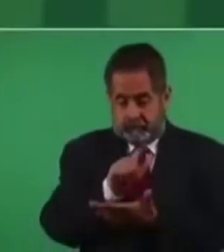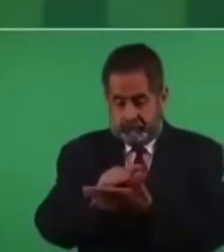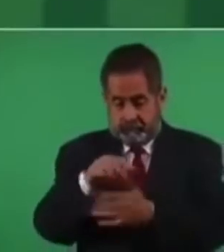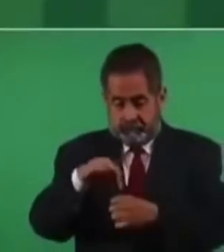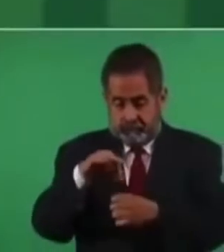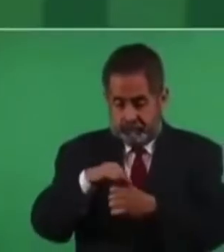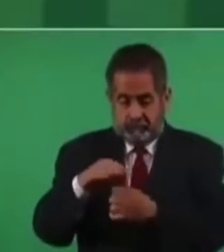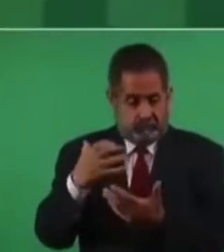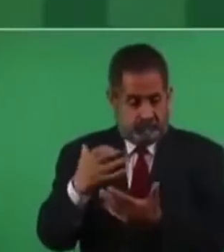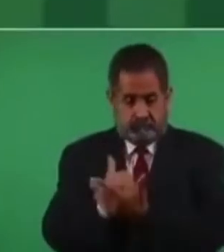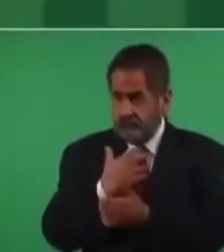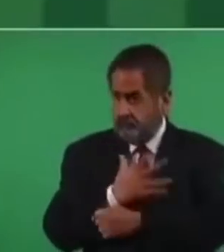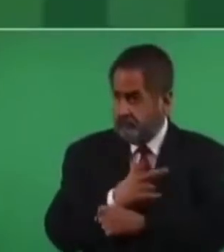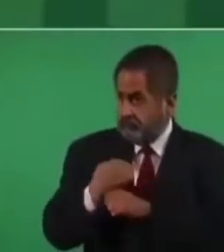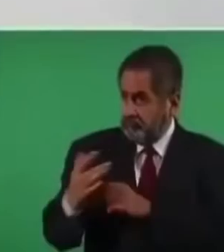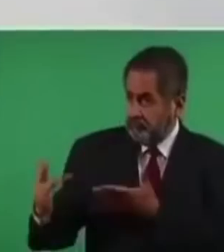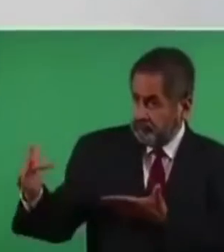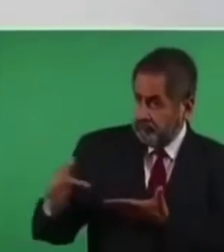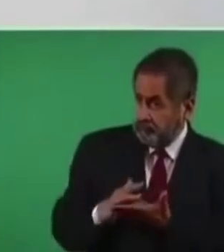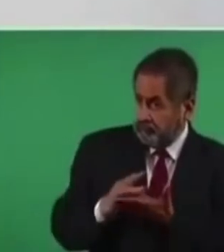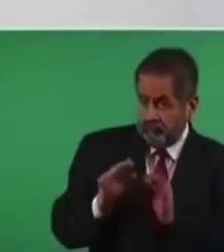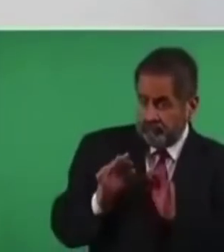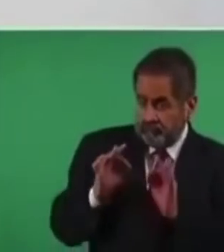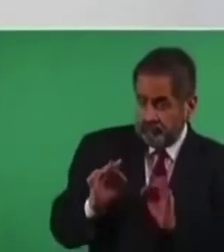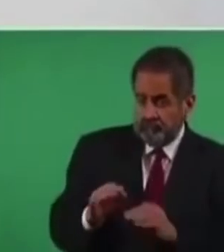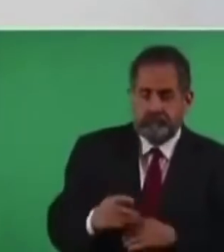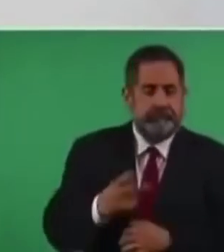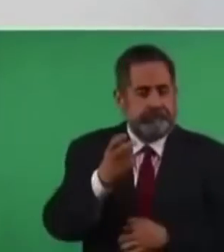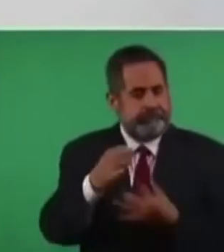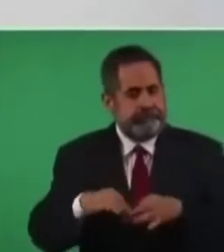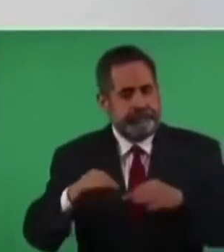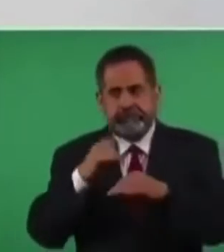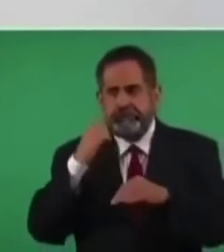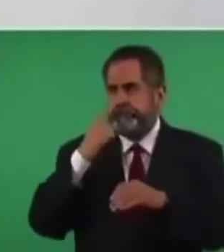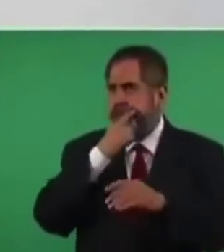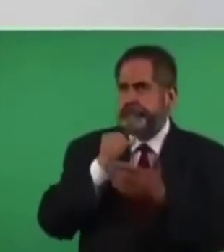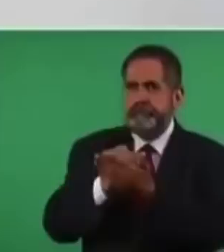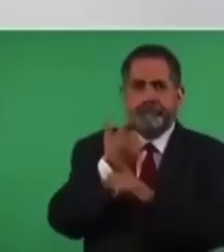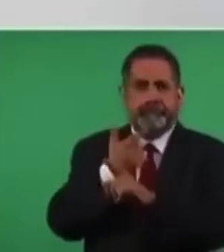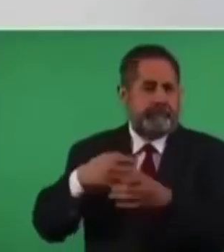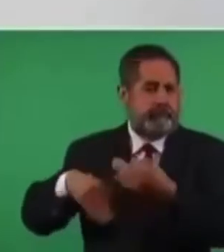legitimidad por eso es importante la democracia